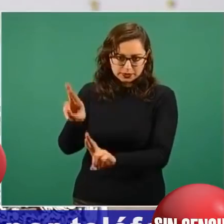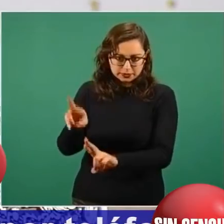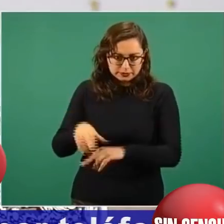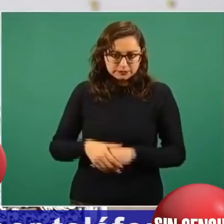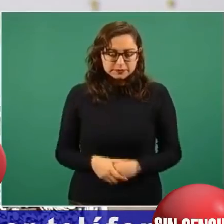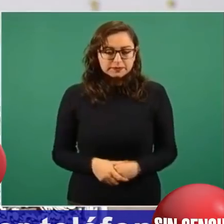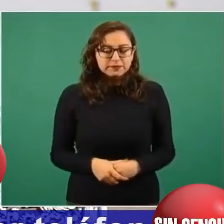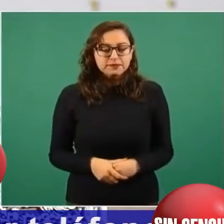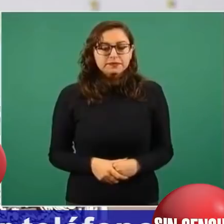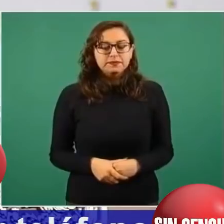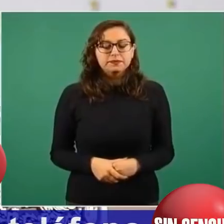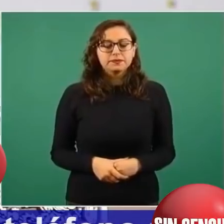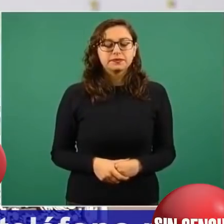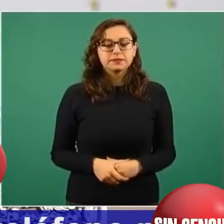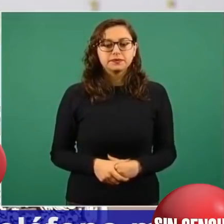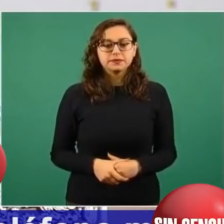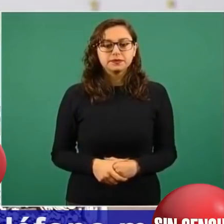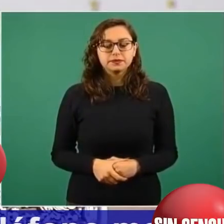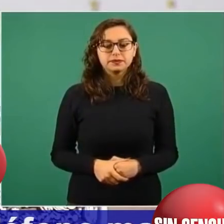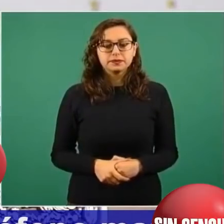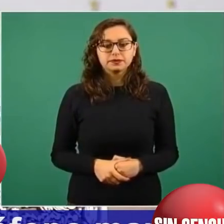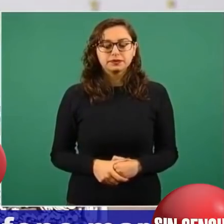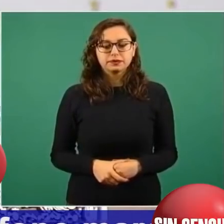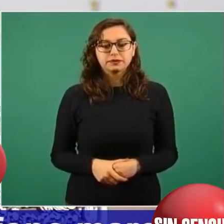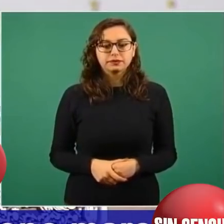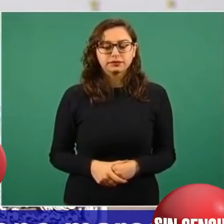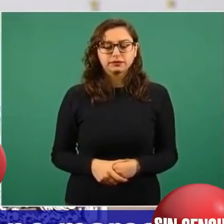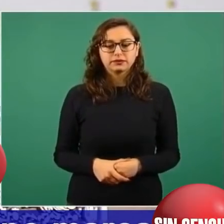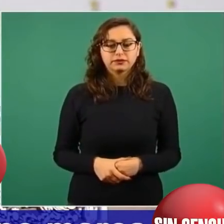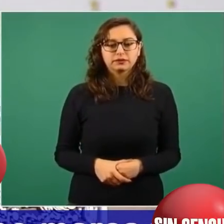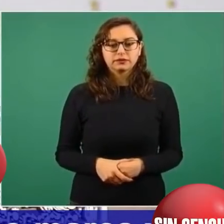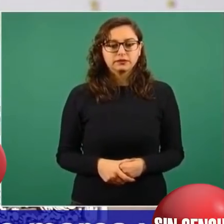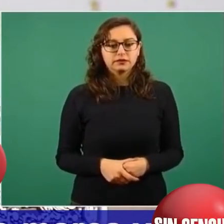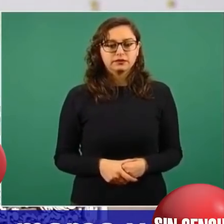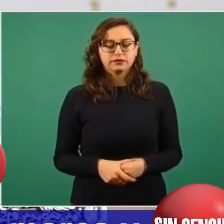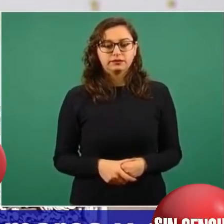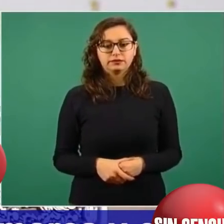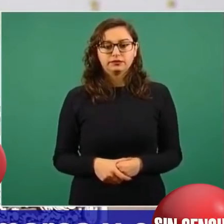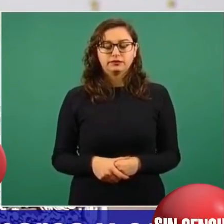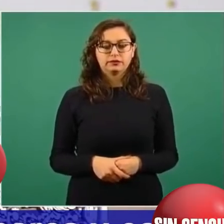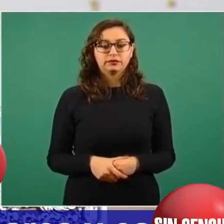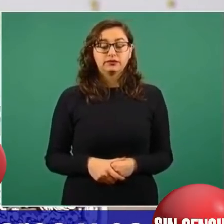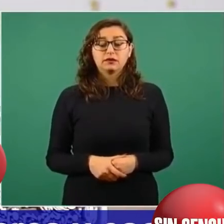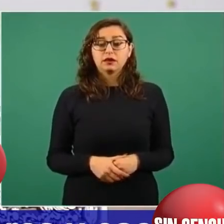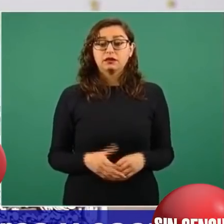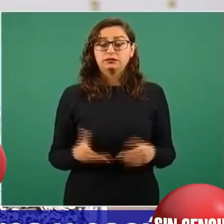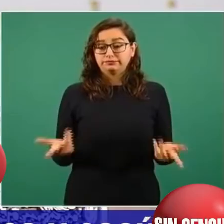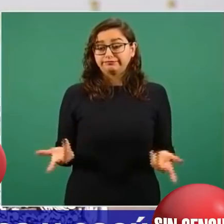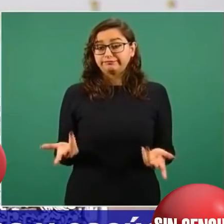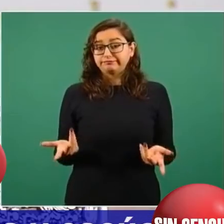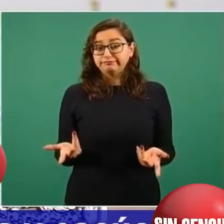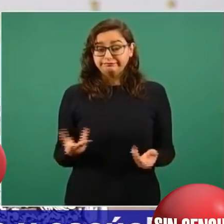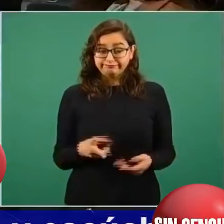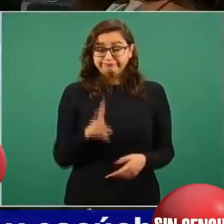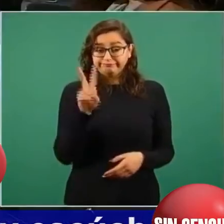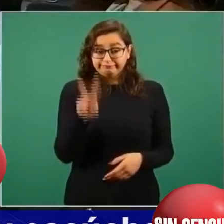Porque en el plan de privatizar la educación,